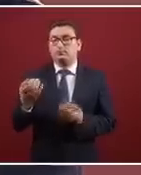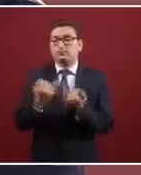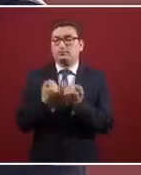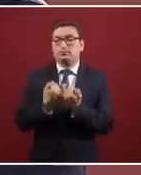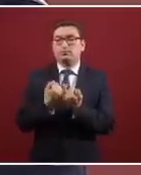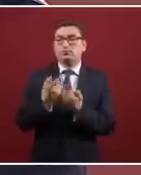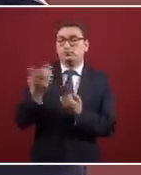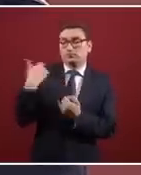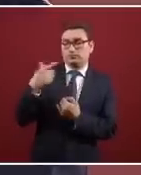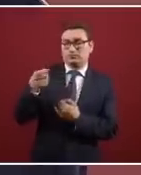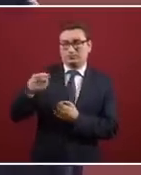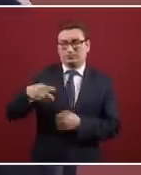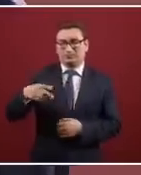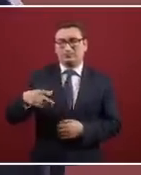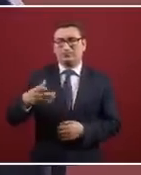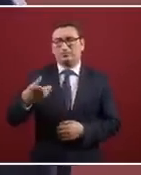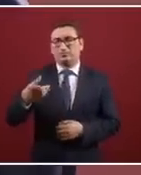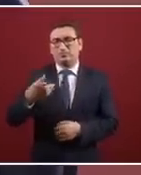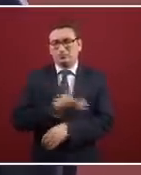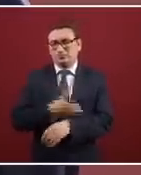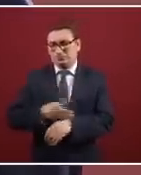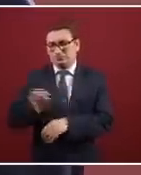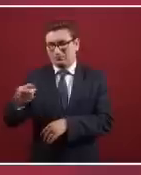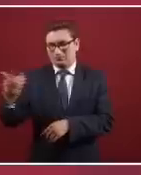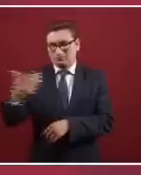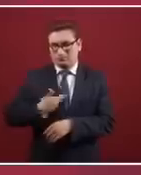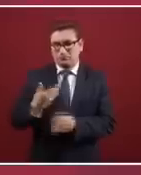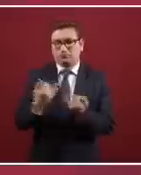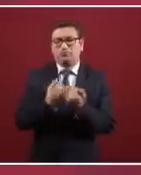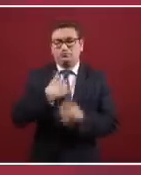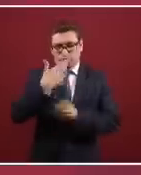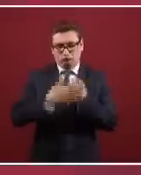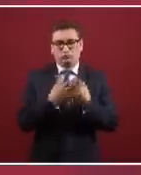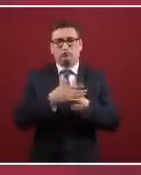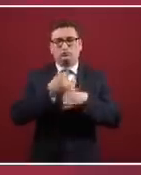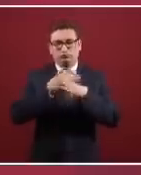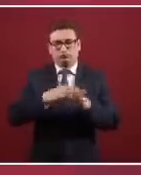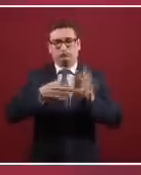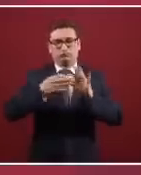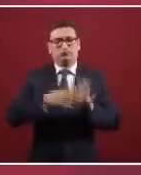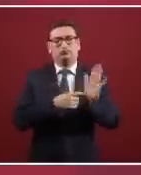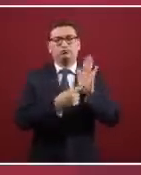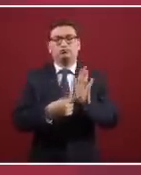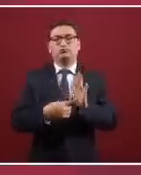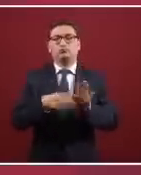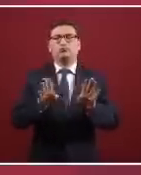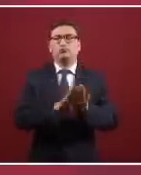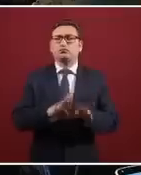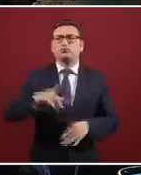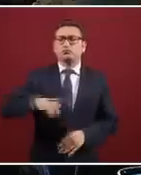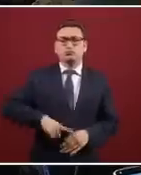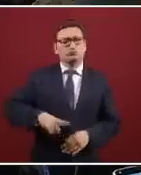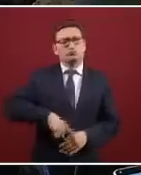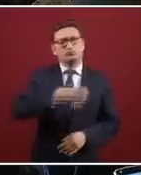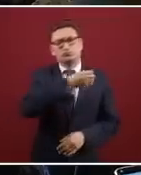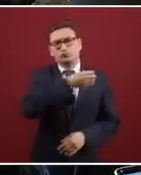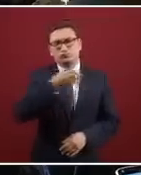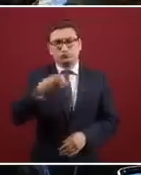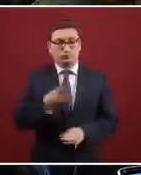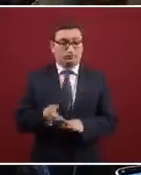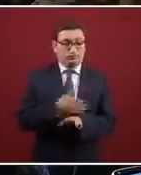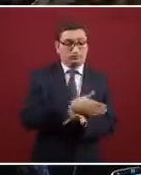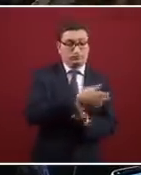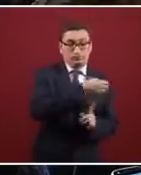compañero, vamos a dar a conocer cómo quedó el gobierno, cómo estaba y cómo quedó.